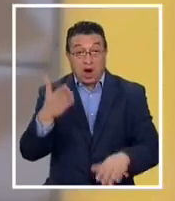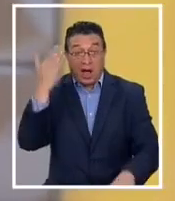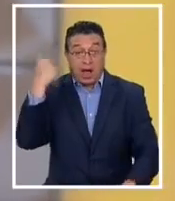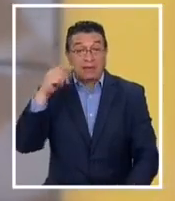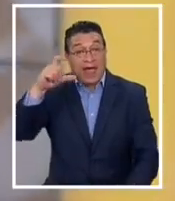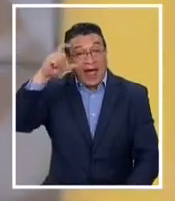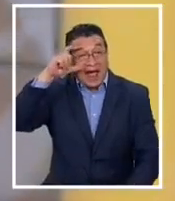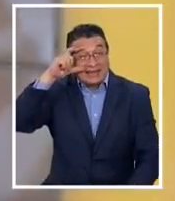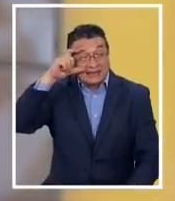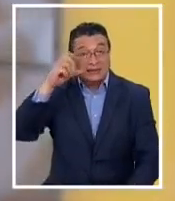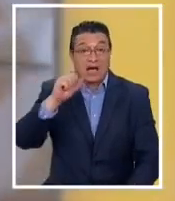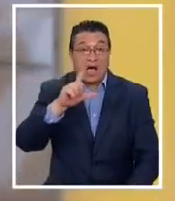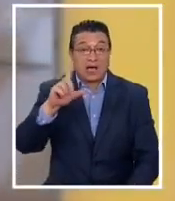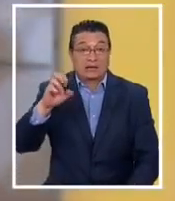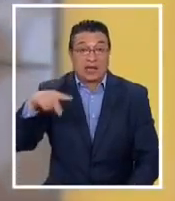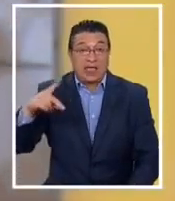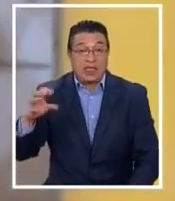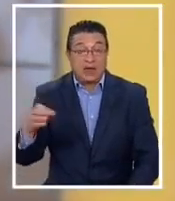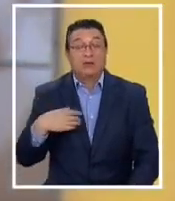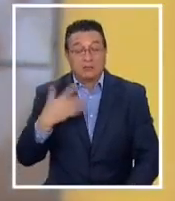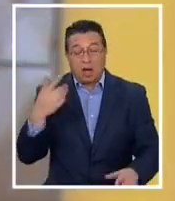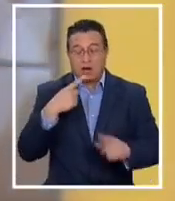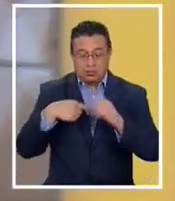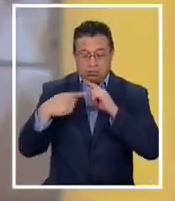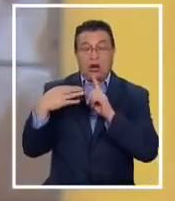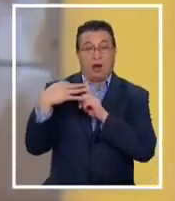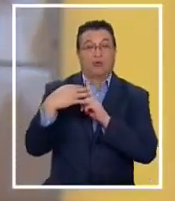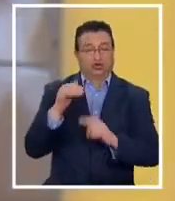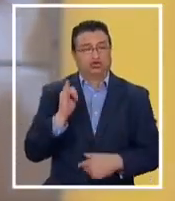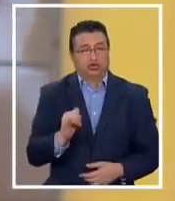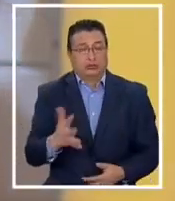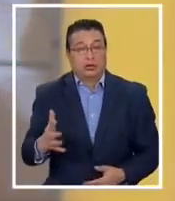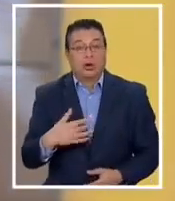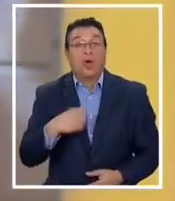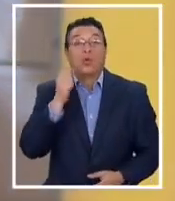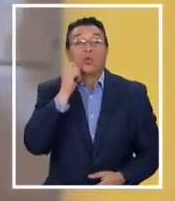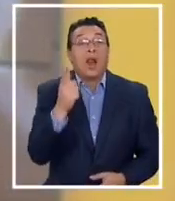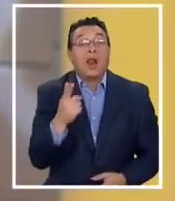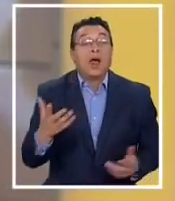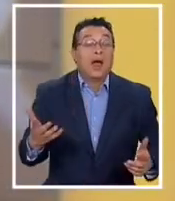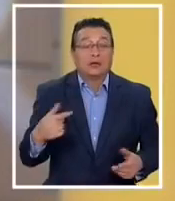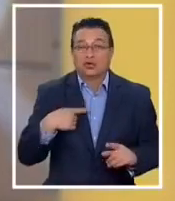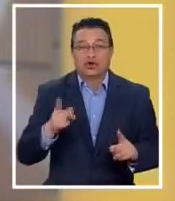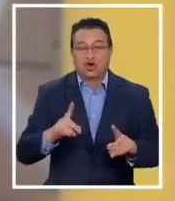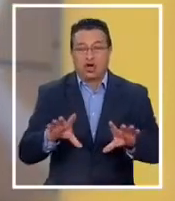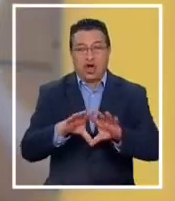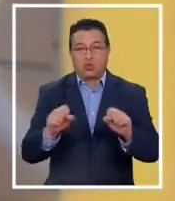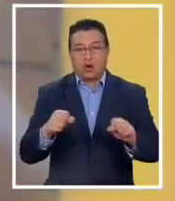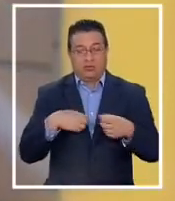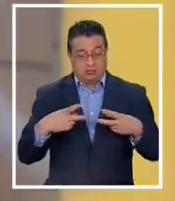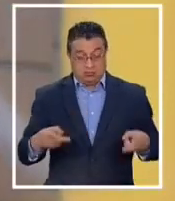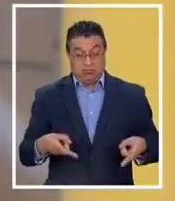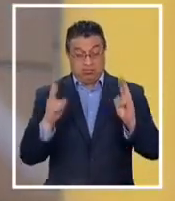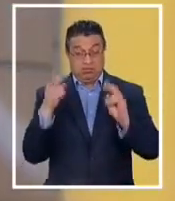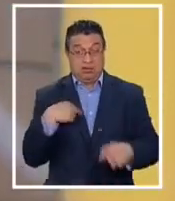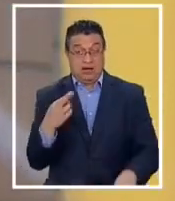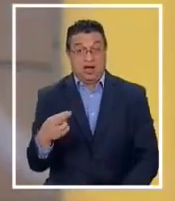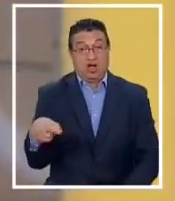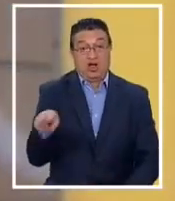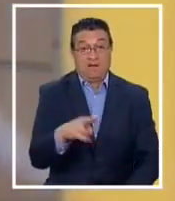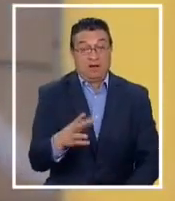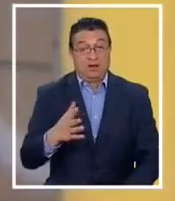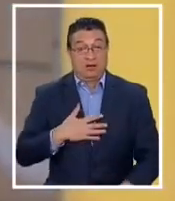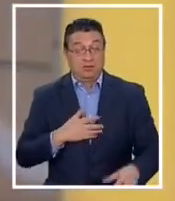con allende ahora si usted me pregunta si hay una autocrítica claro y cuál es la autocrítica no estamos de acuerdo ni disponibles de nuevo para hacer